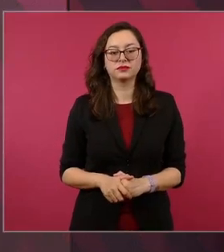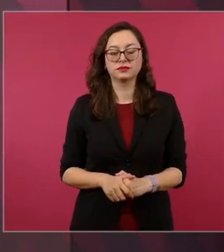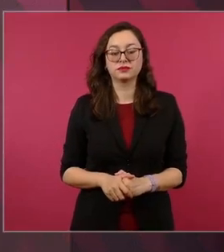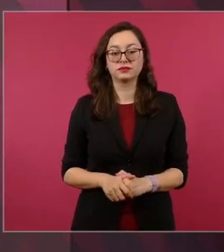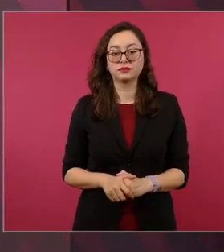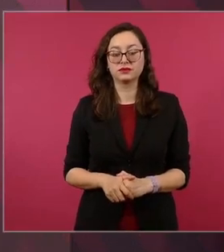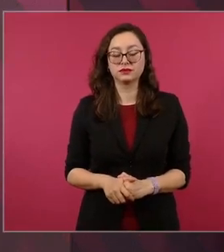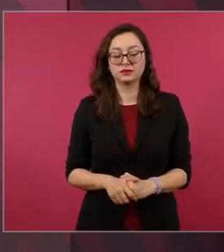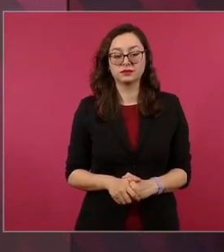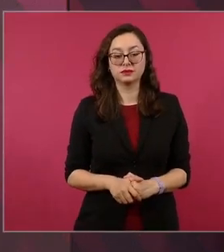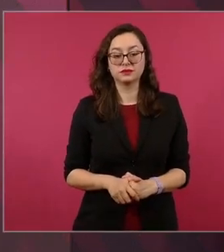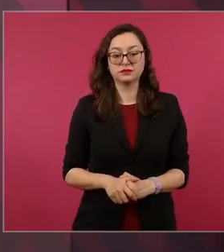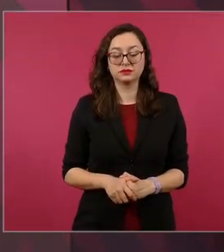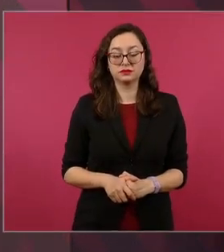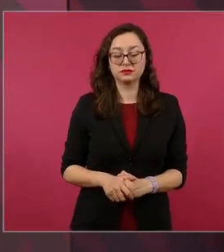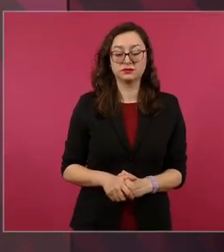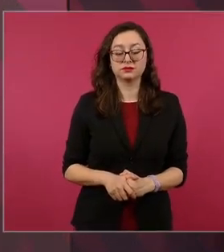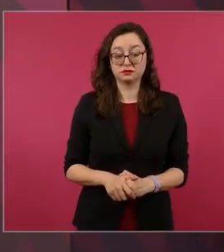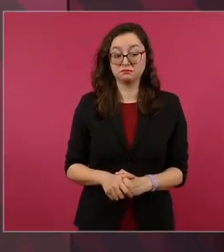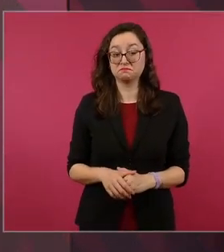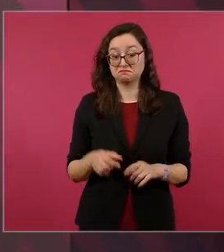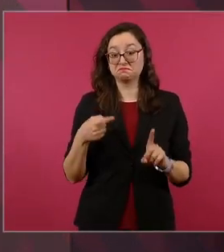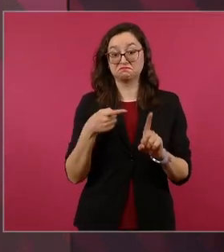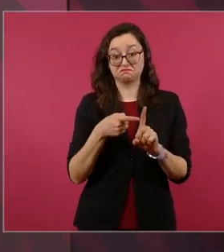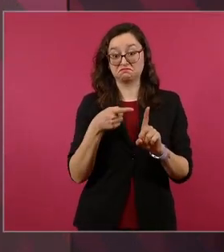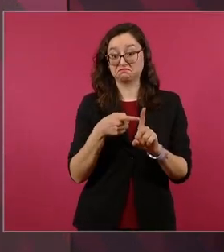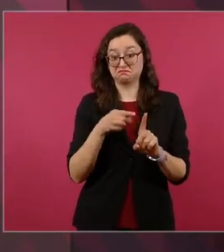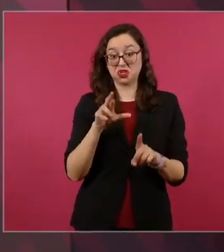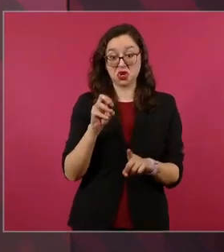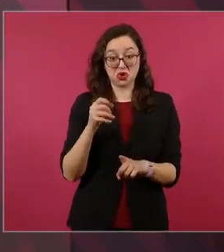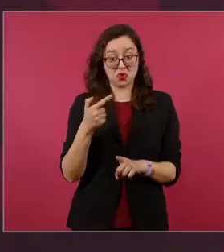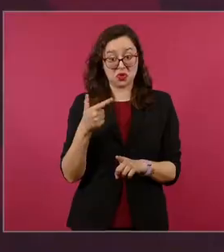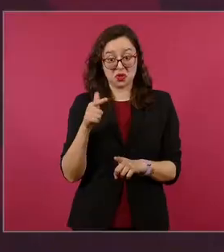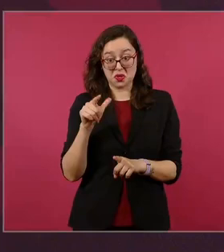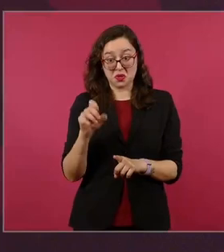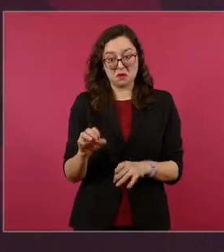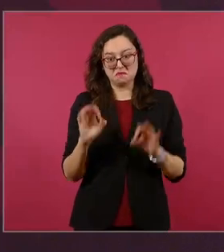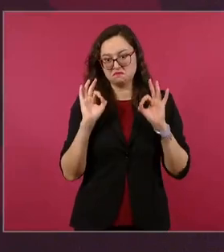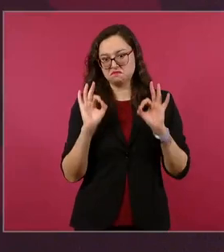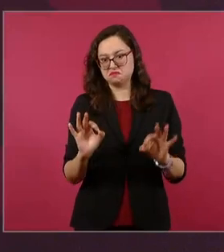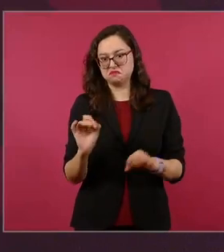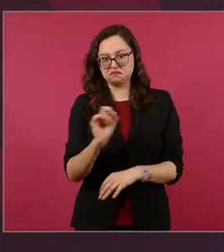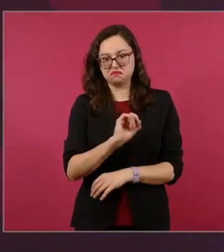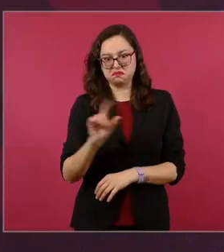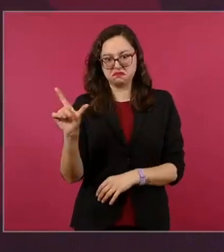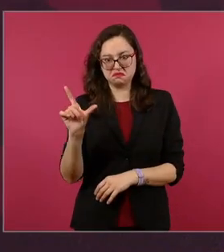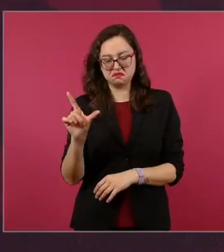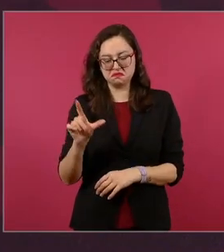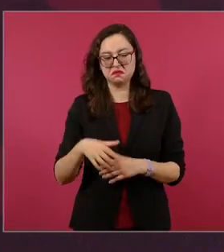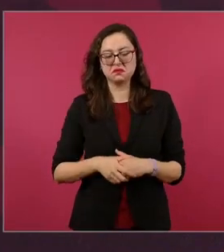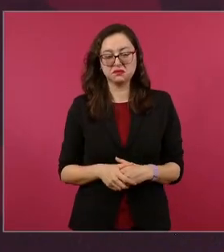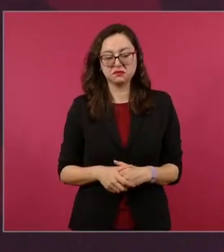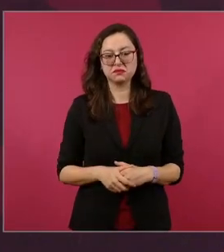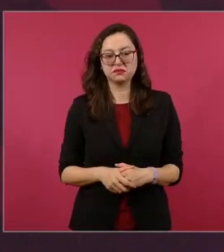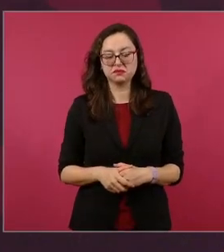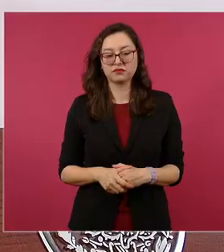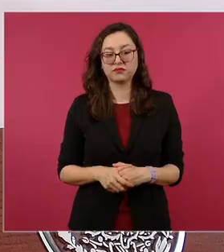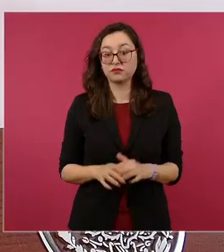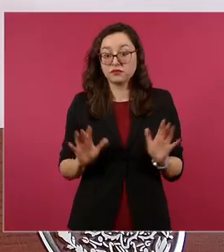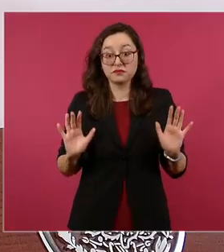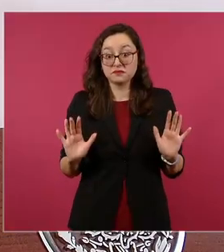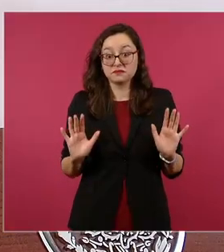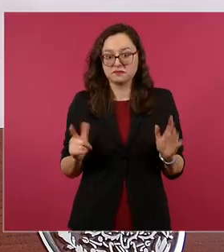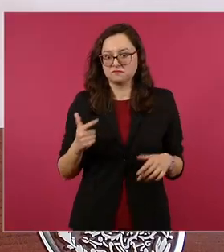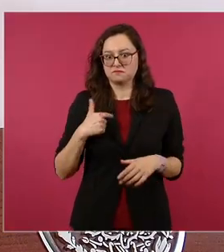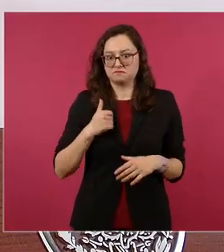No. Él es una gente muy profesional. Entonces, pero hasta ahí,